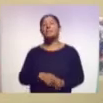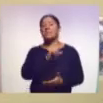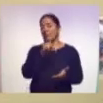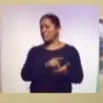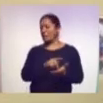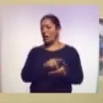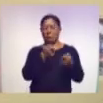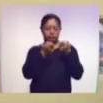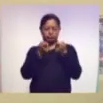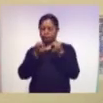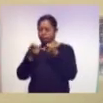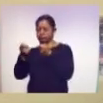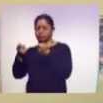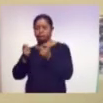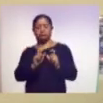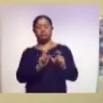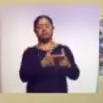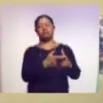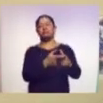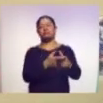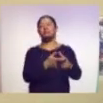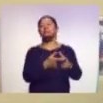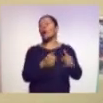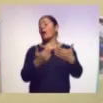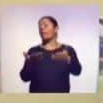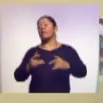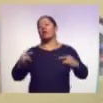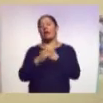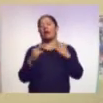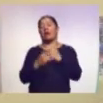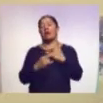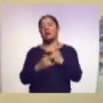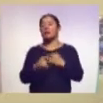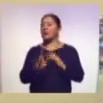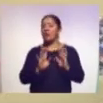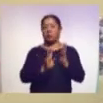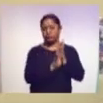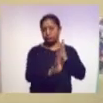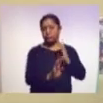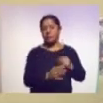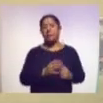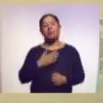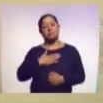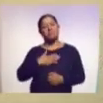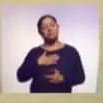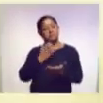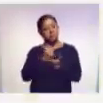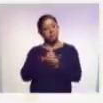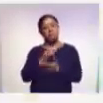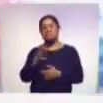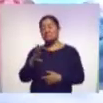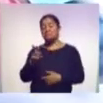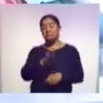informal, eso favorece al comercio establecido. Entonces nosotros auguramos que sea un beneficio de un